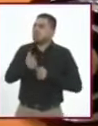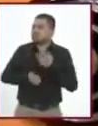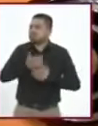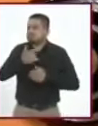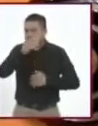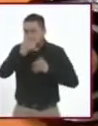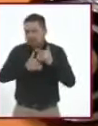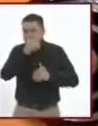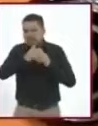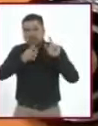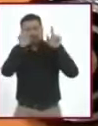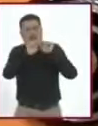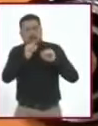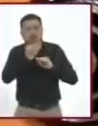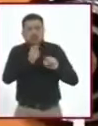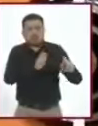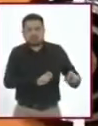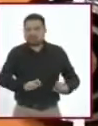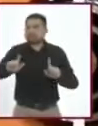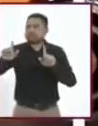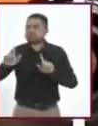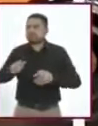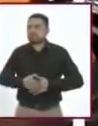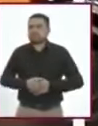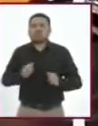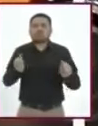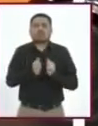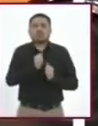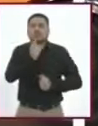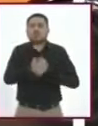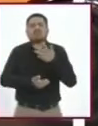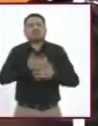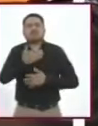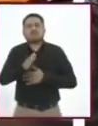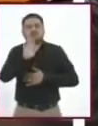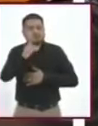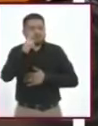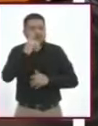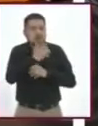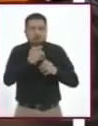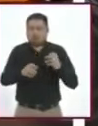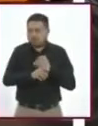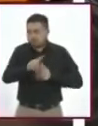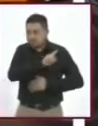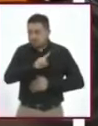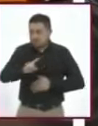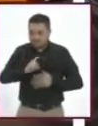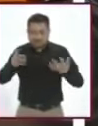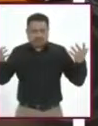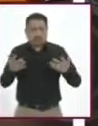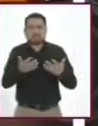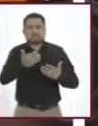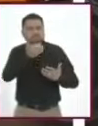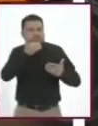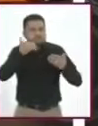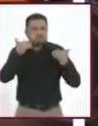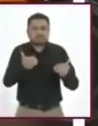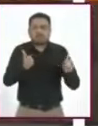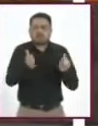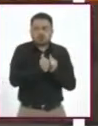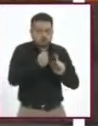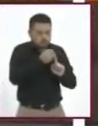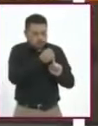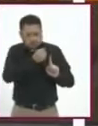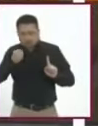tu participación en el programa de hoy? Con una frase mía. Las cosas deben hacerse decentemente y con